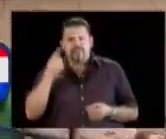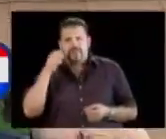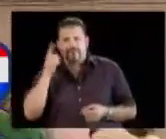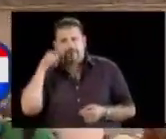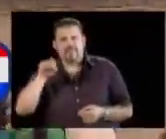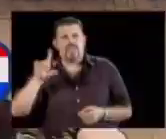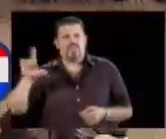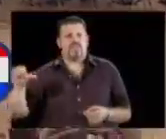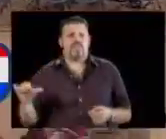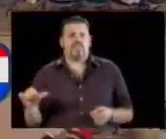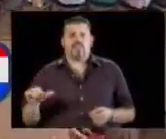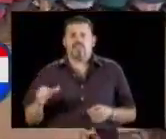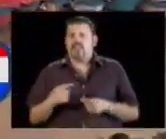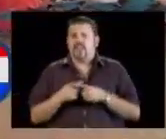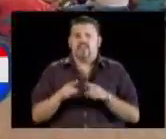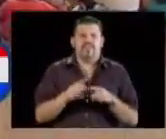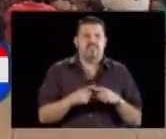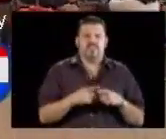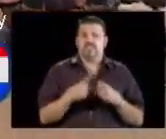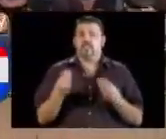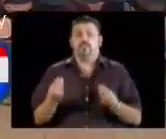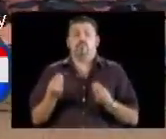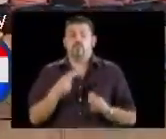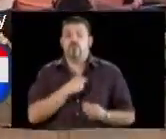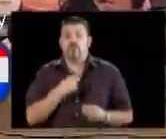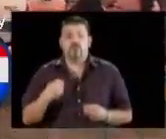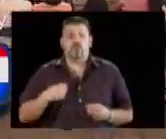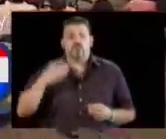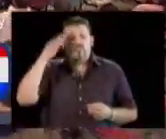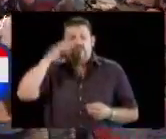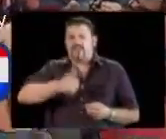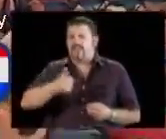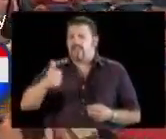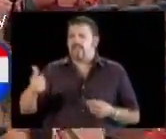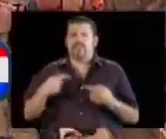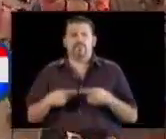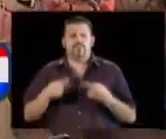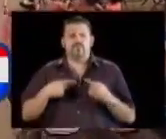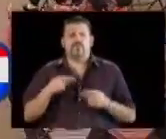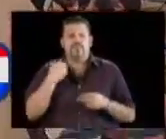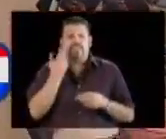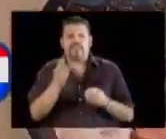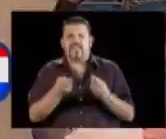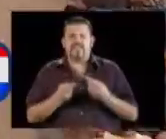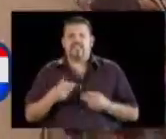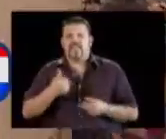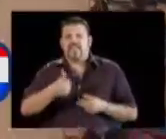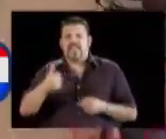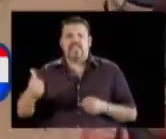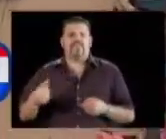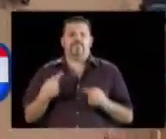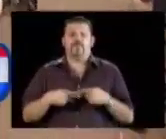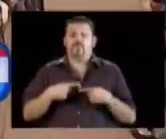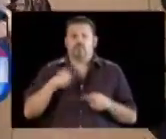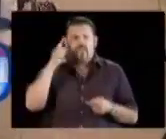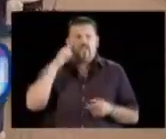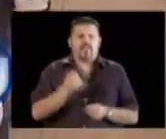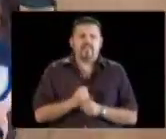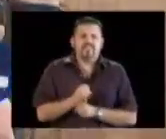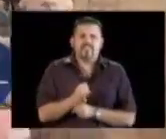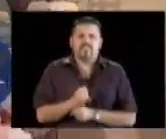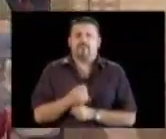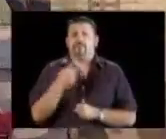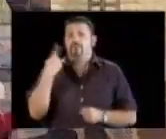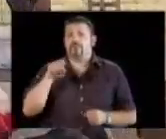ella, a diferencia de muchos de nosotros, porque cada quien le quiere regresar a su comunidad en la medida que cada quien decida, para